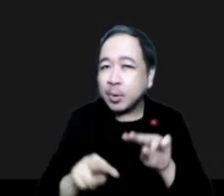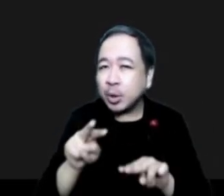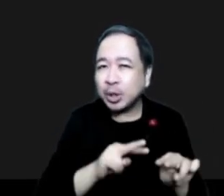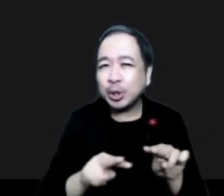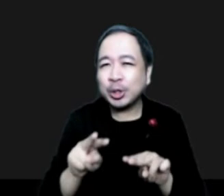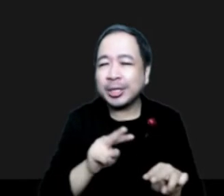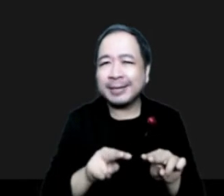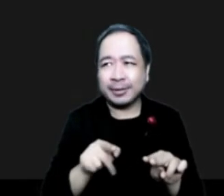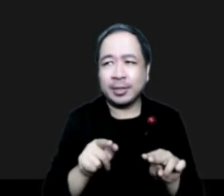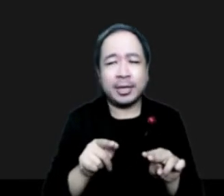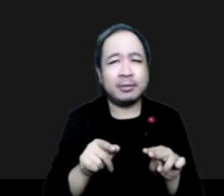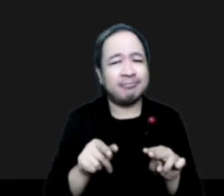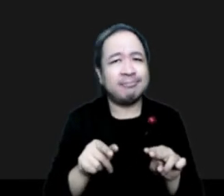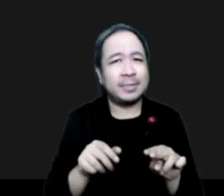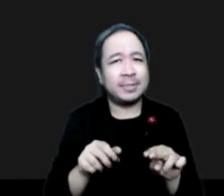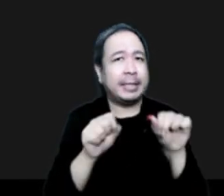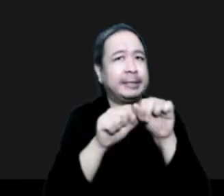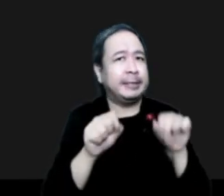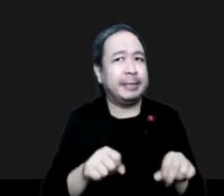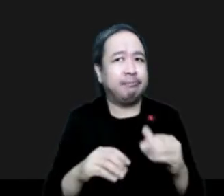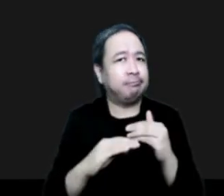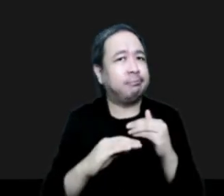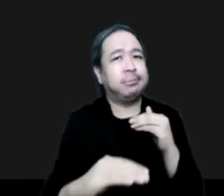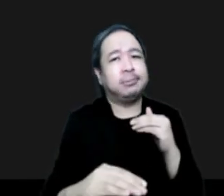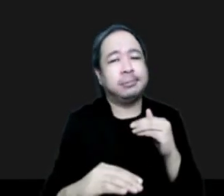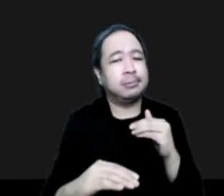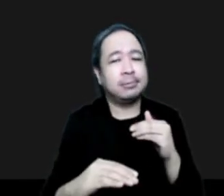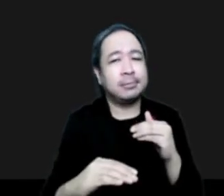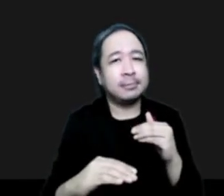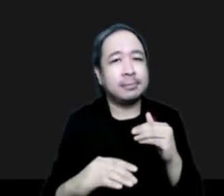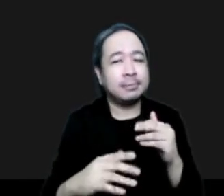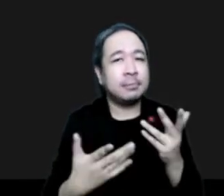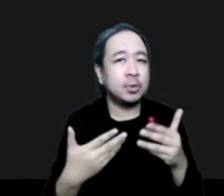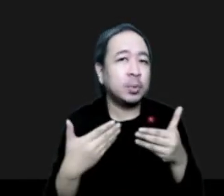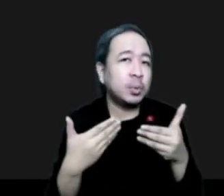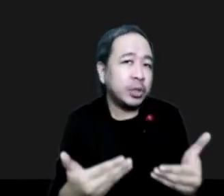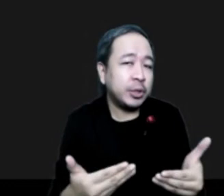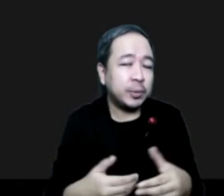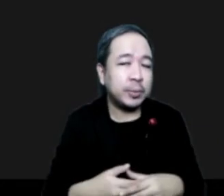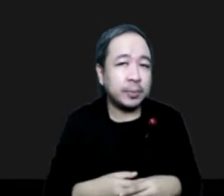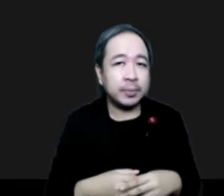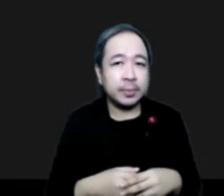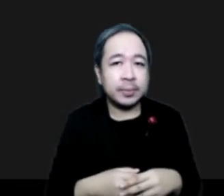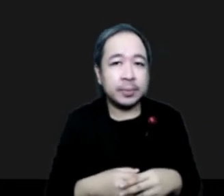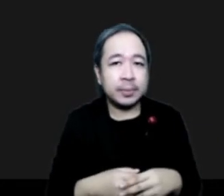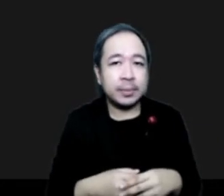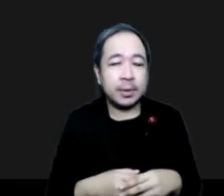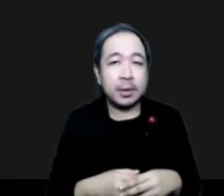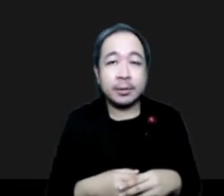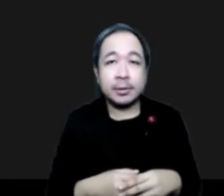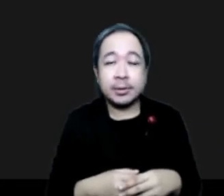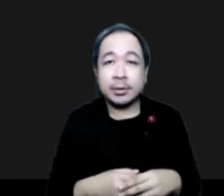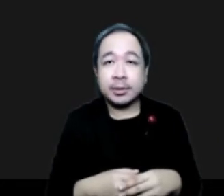un sensor perder la posibilidad de estar funcionando